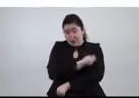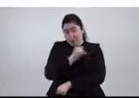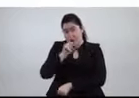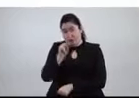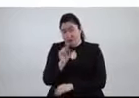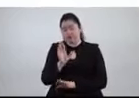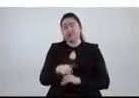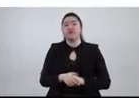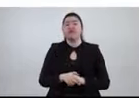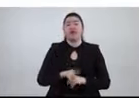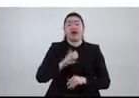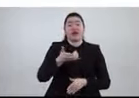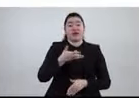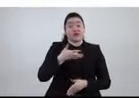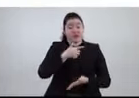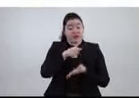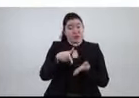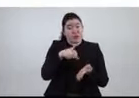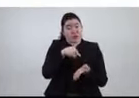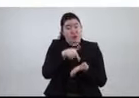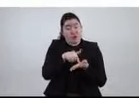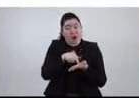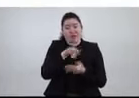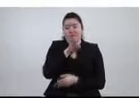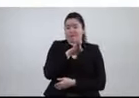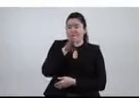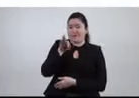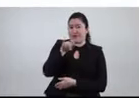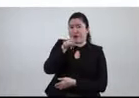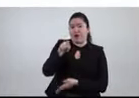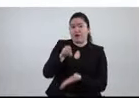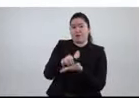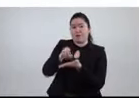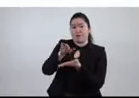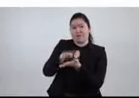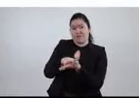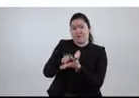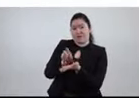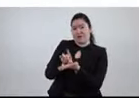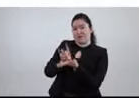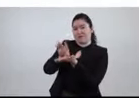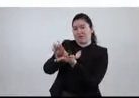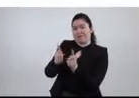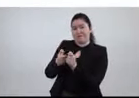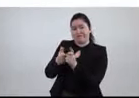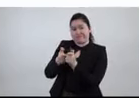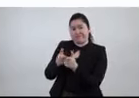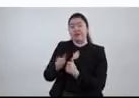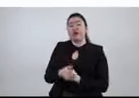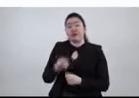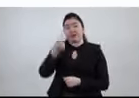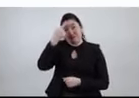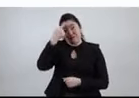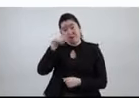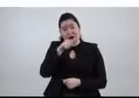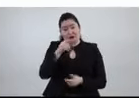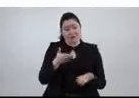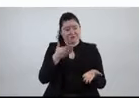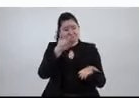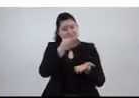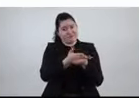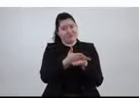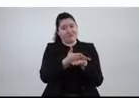se cuente con lugar y fecha, recibirán una cita para acudir a recibir la vacuna